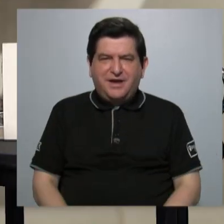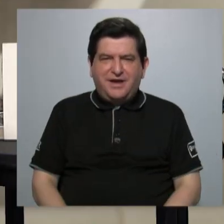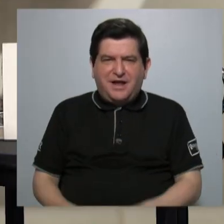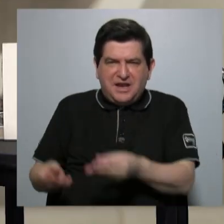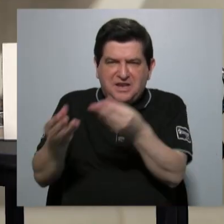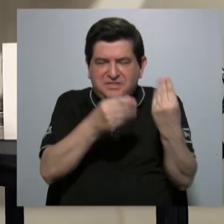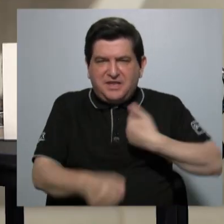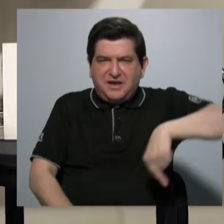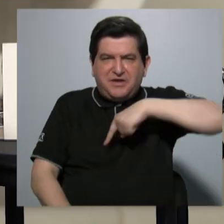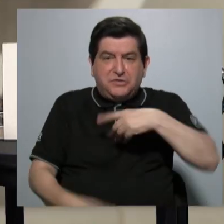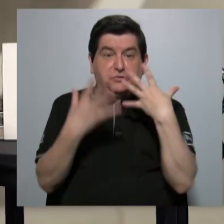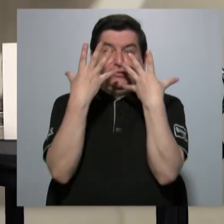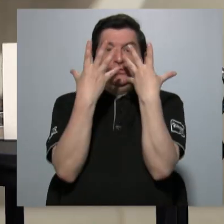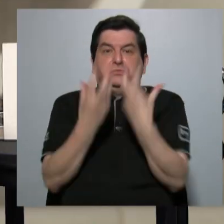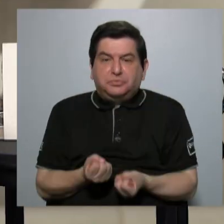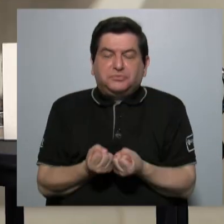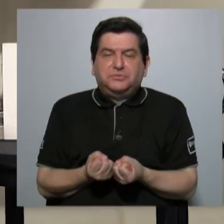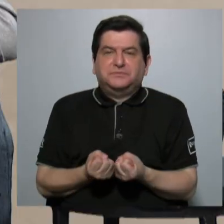nos quería tragar.